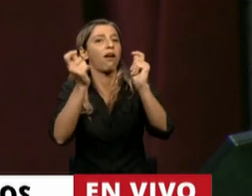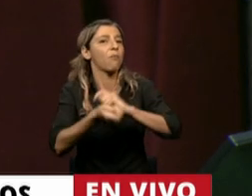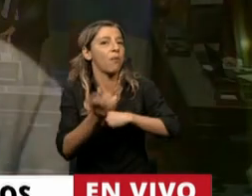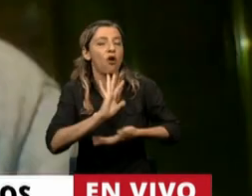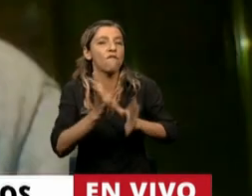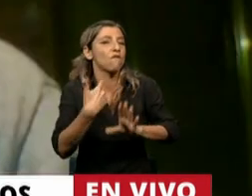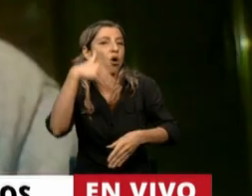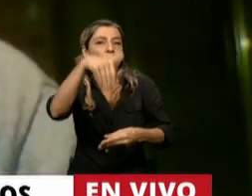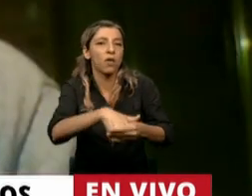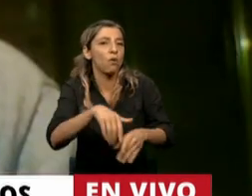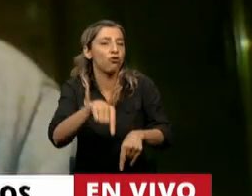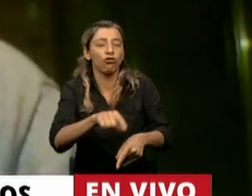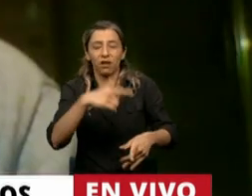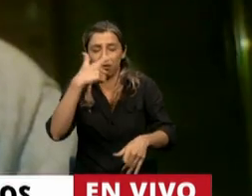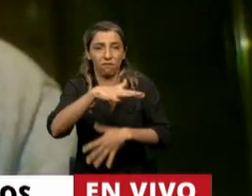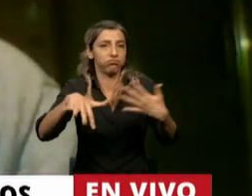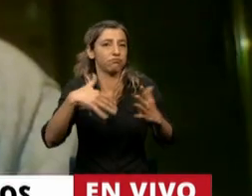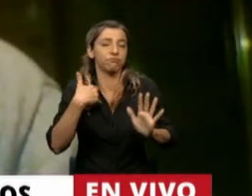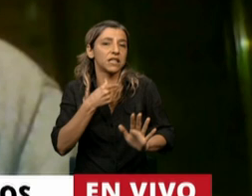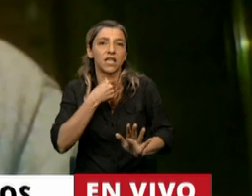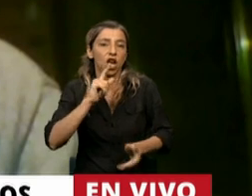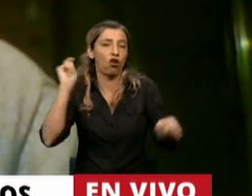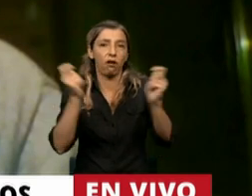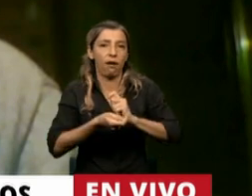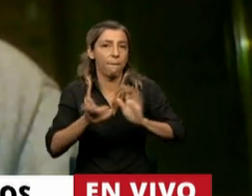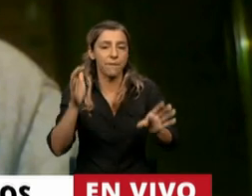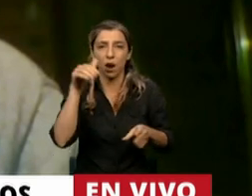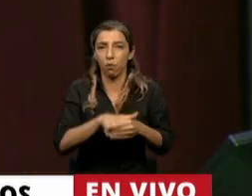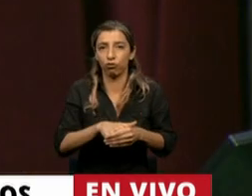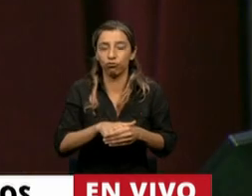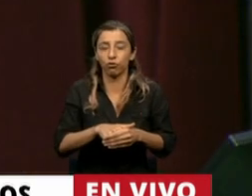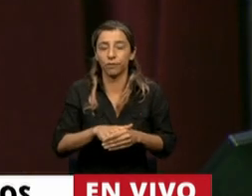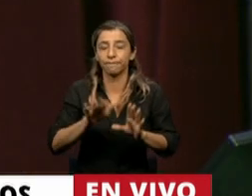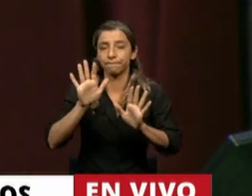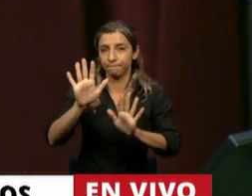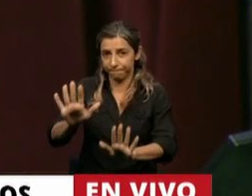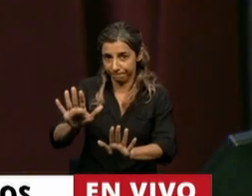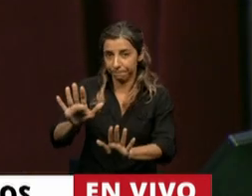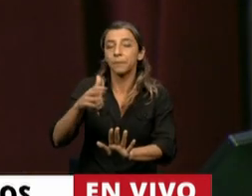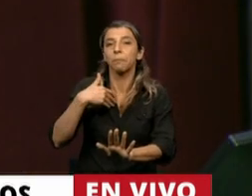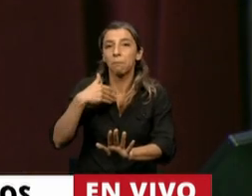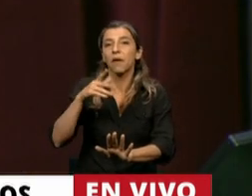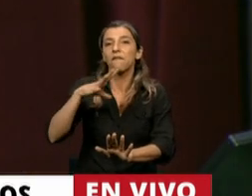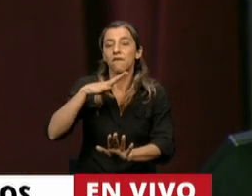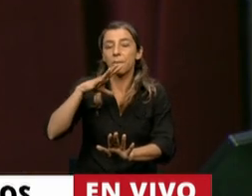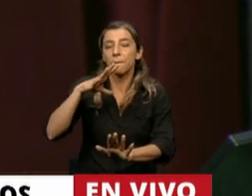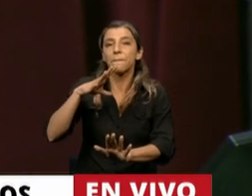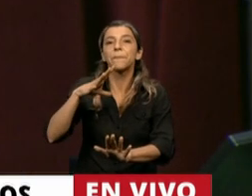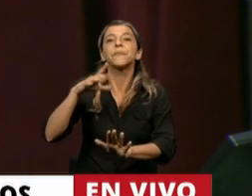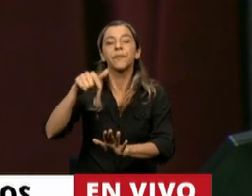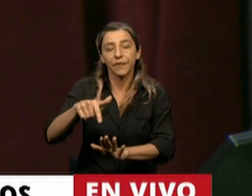que se ha planteado el voto para que indique el sentido de su voto diputado Jorge